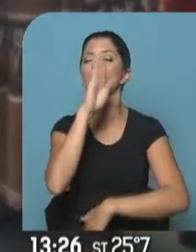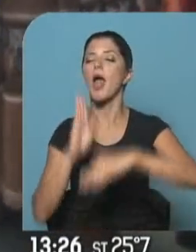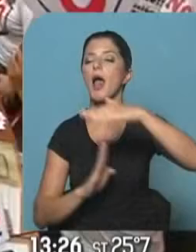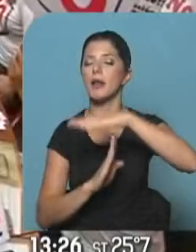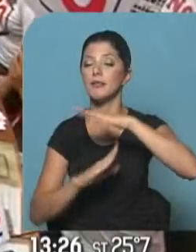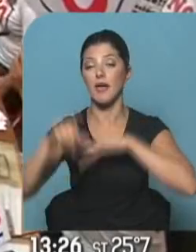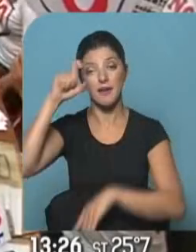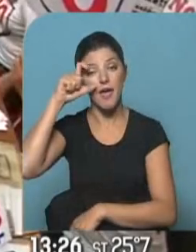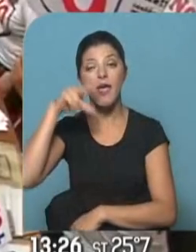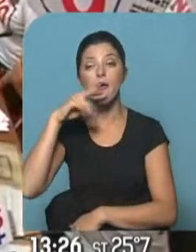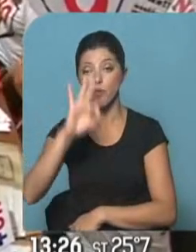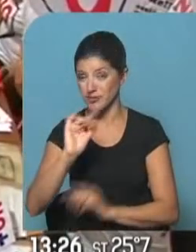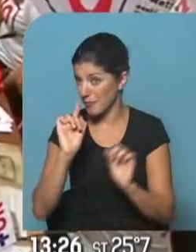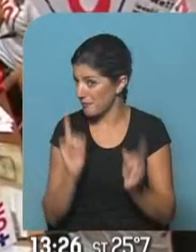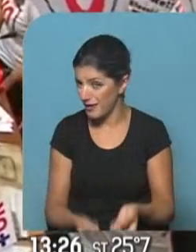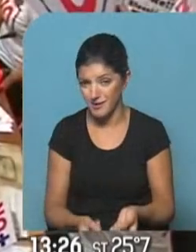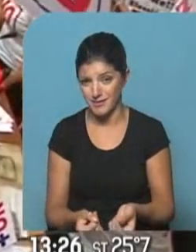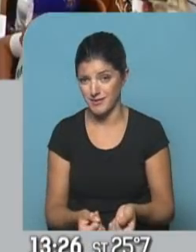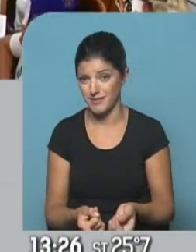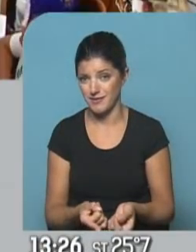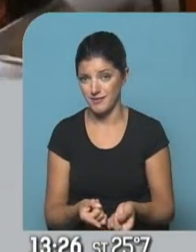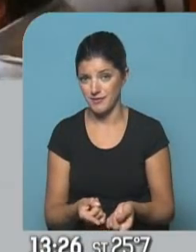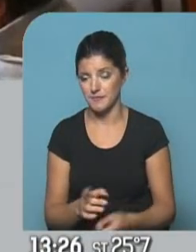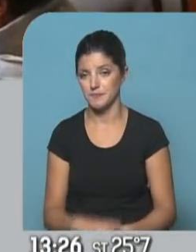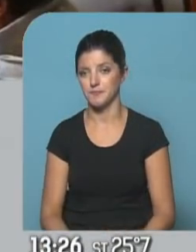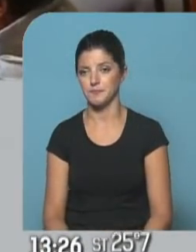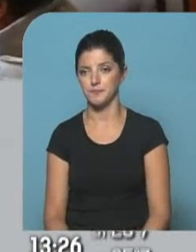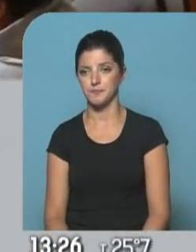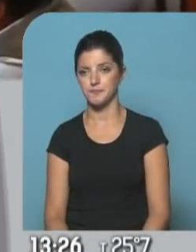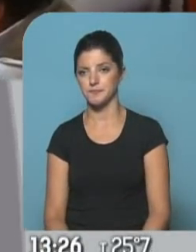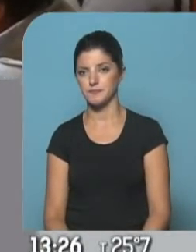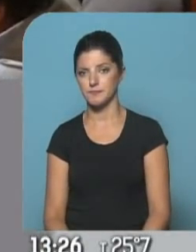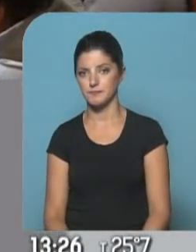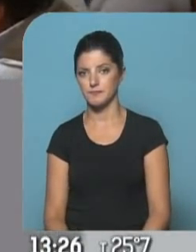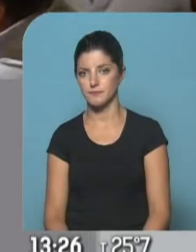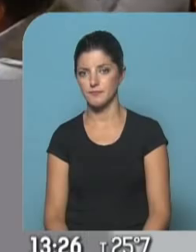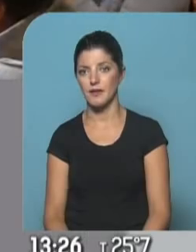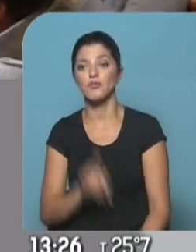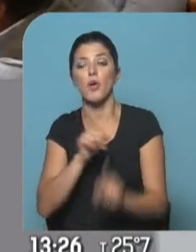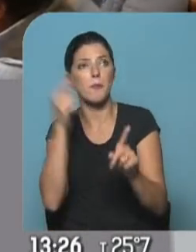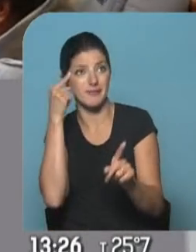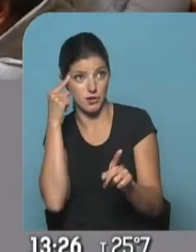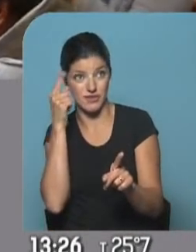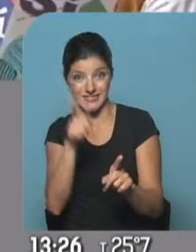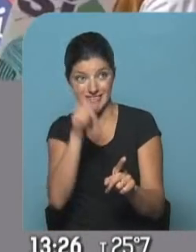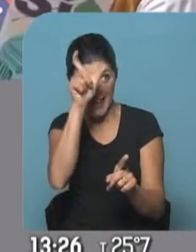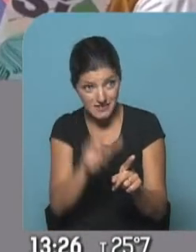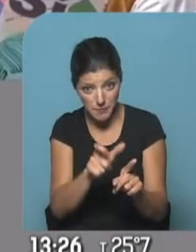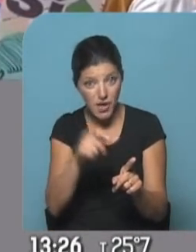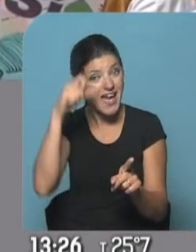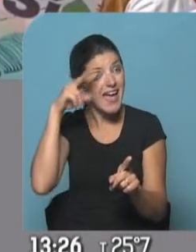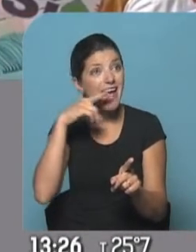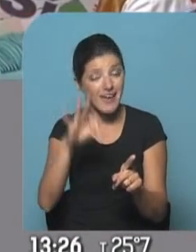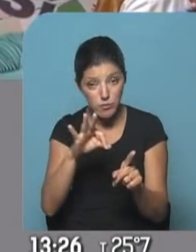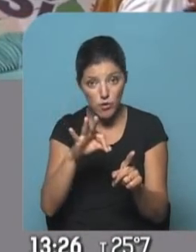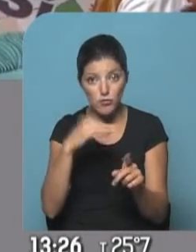indudable también. Y al punto que evidentemente lo que se consideró que sin Evo Morales no hubiera sido posible esto. Sin Álvaro García